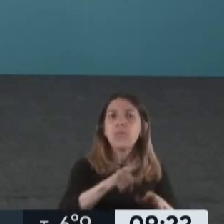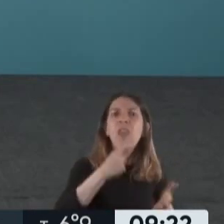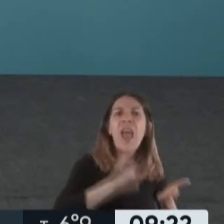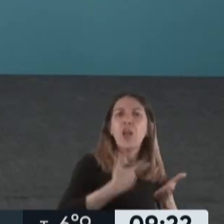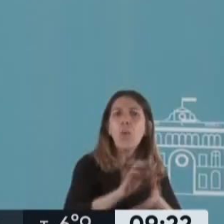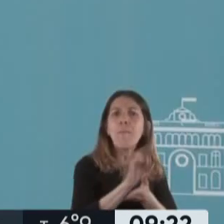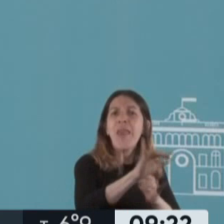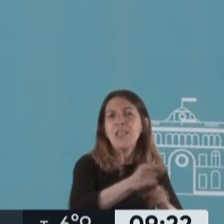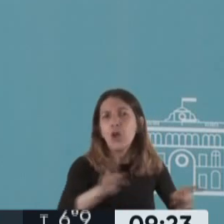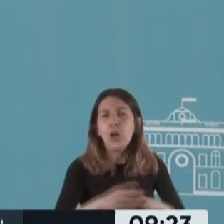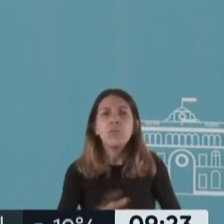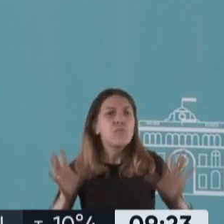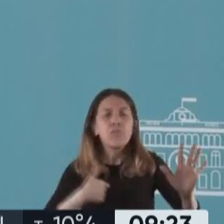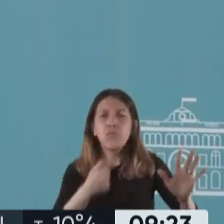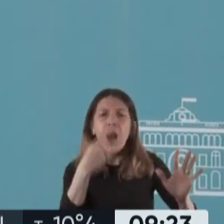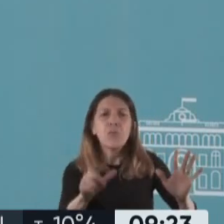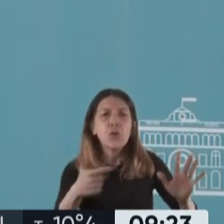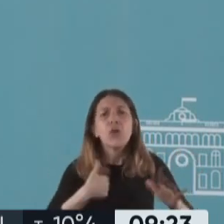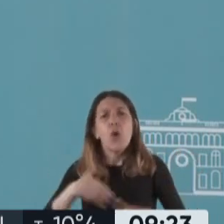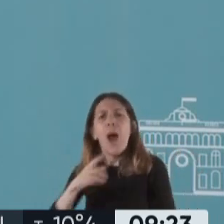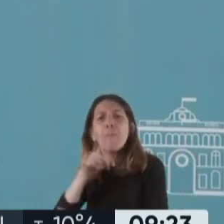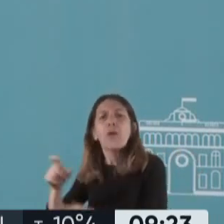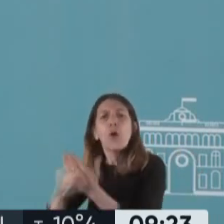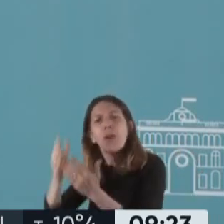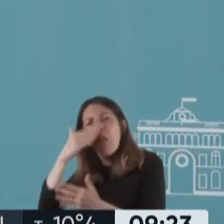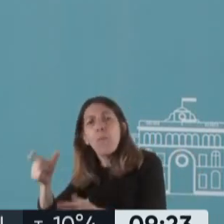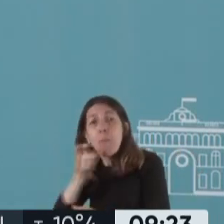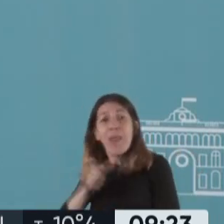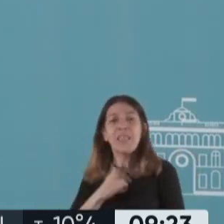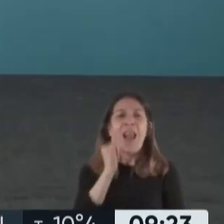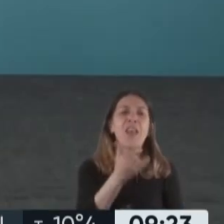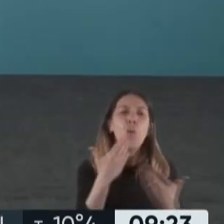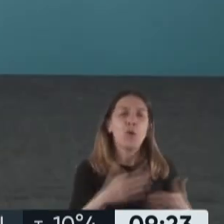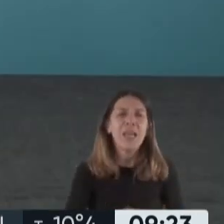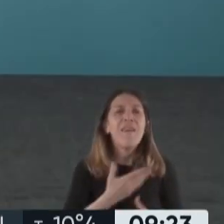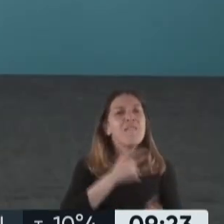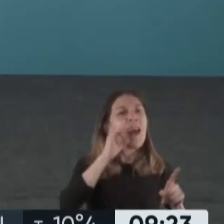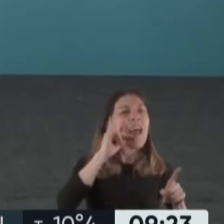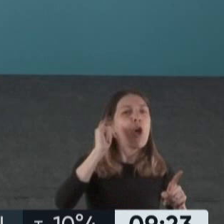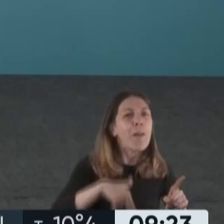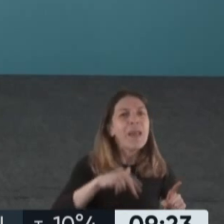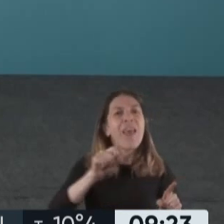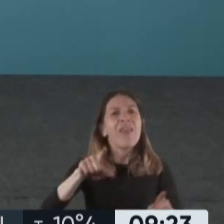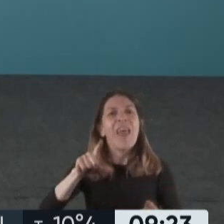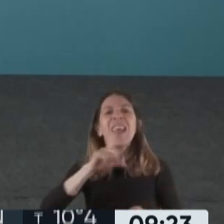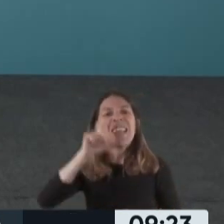no. Gracias. No tengo la respuesta, le consulto al ministro y se la hago llegar. Muchas gracias. Fernando Ramírez, de Telam.